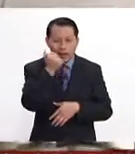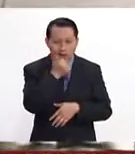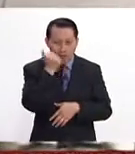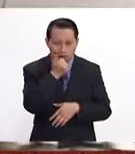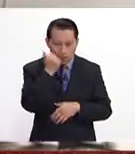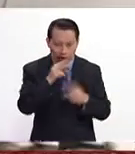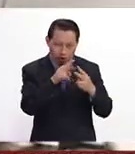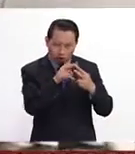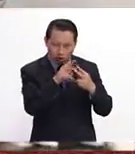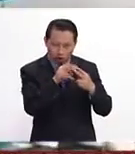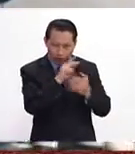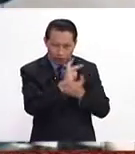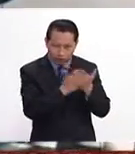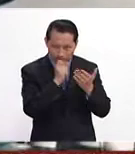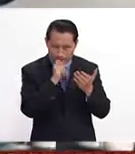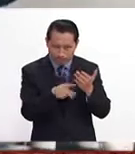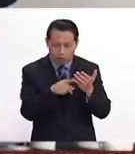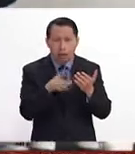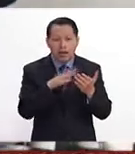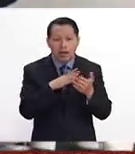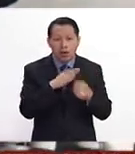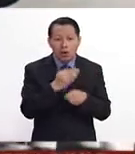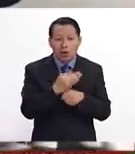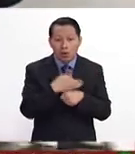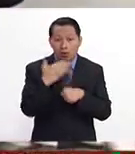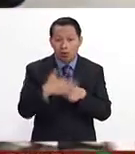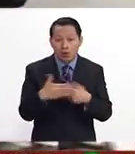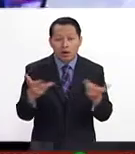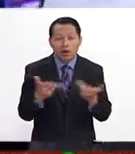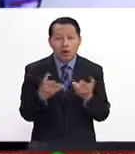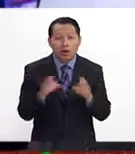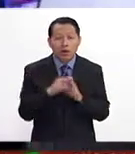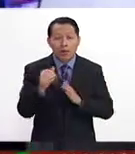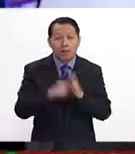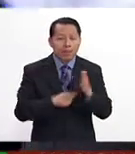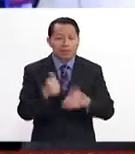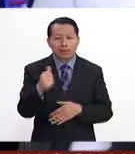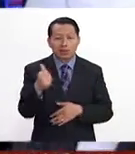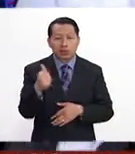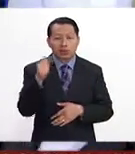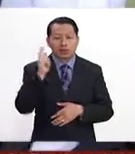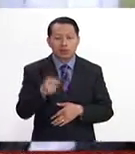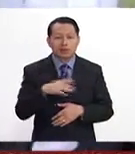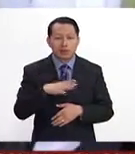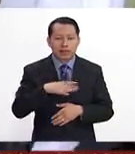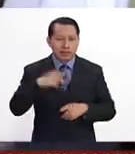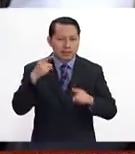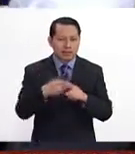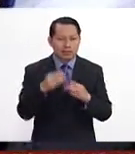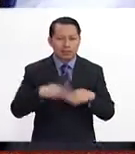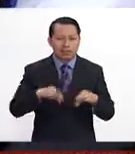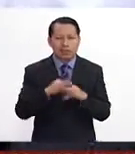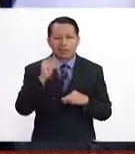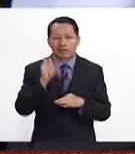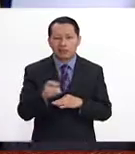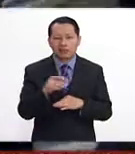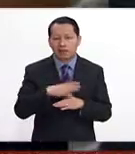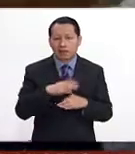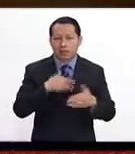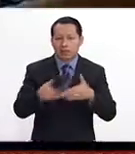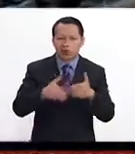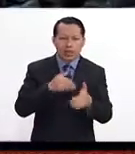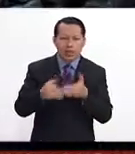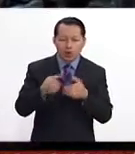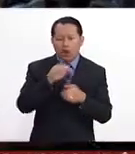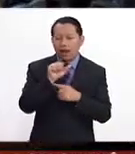los dos programas el programa que vamos a introducir en el mes de agosto tiene una particularidad que nosotros le digamos es un modelo en